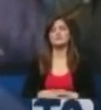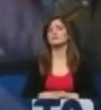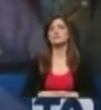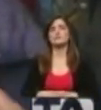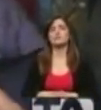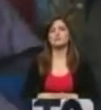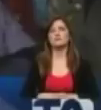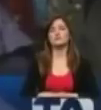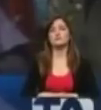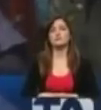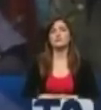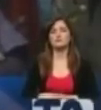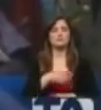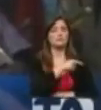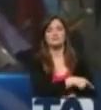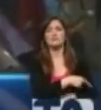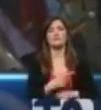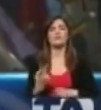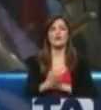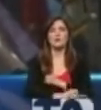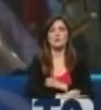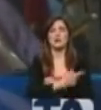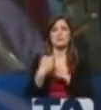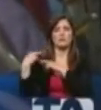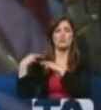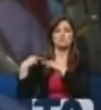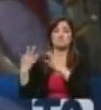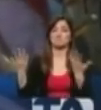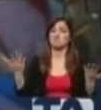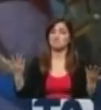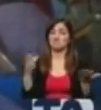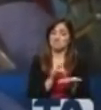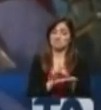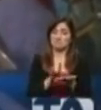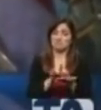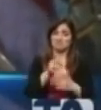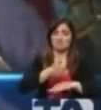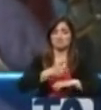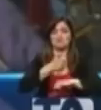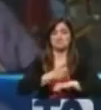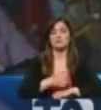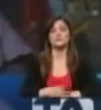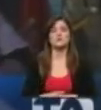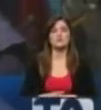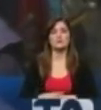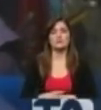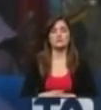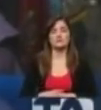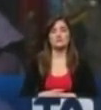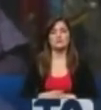La sanción implementada por arrogarse funciones que no le competen puede llegar a ser hasta la misma destitución de los jueces que no